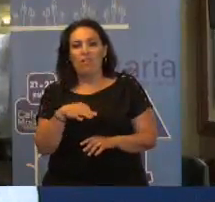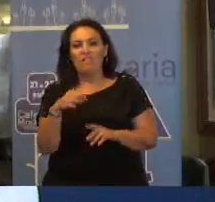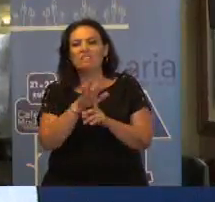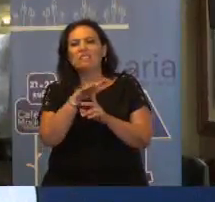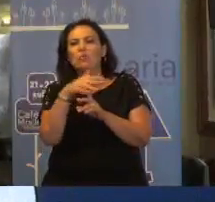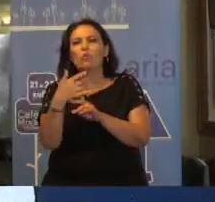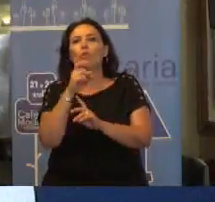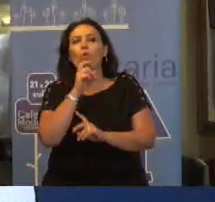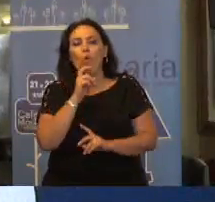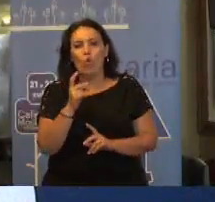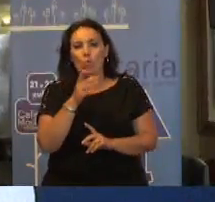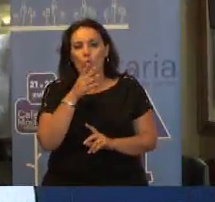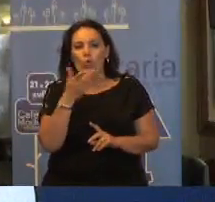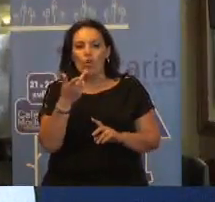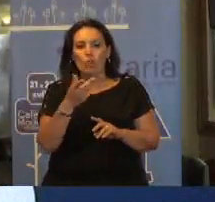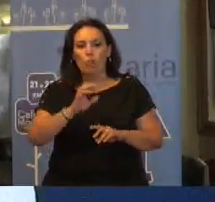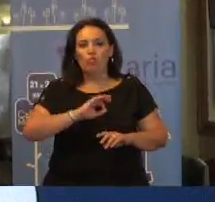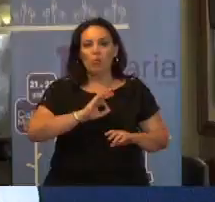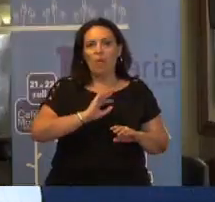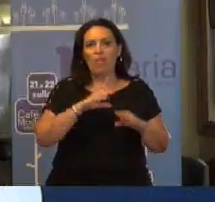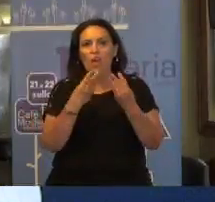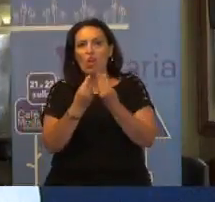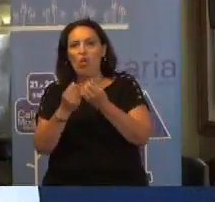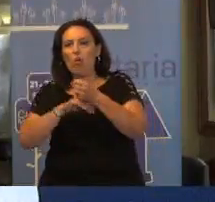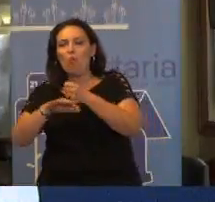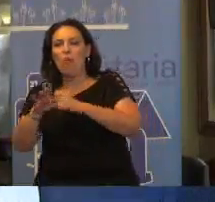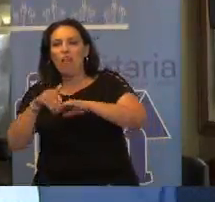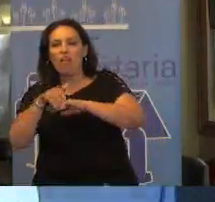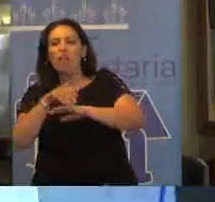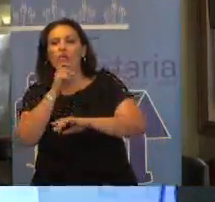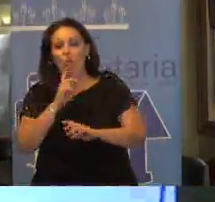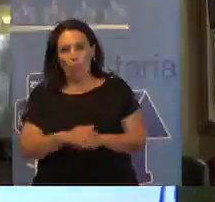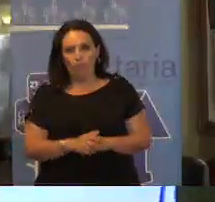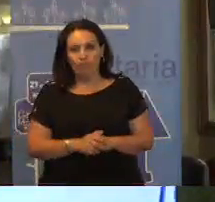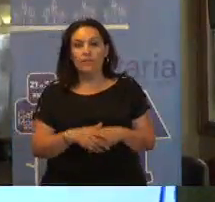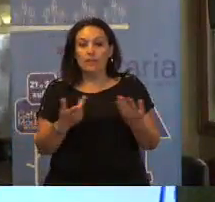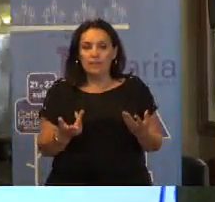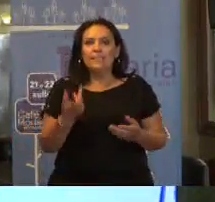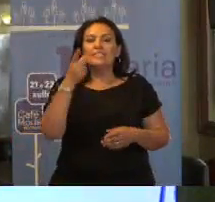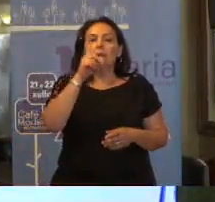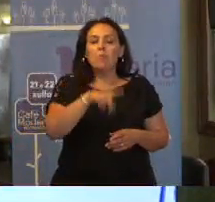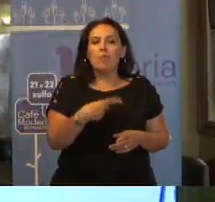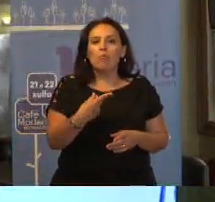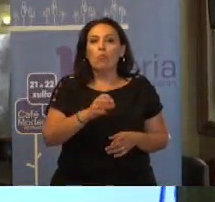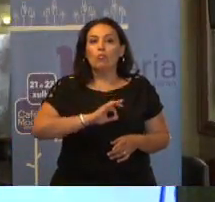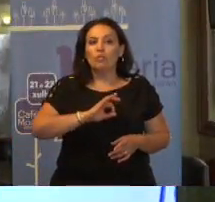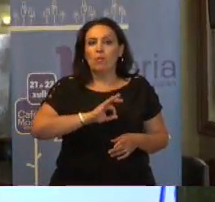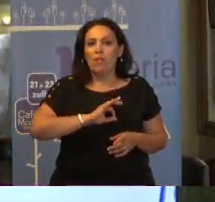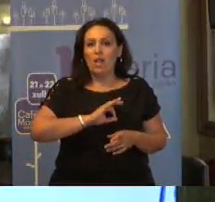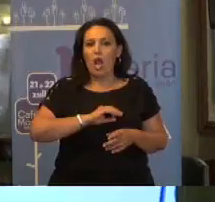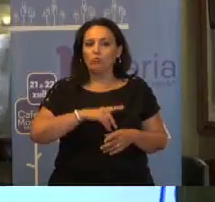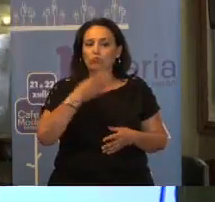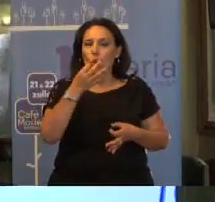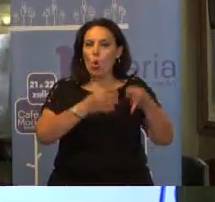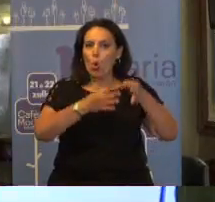relación de Pontevedra co mar e coa ría. Unha Pontevedra aberta, xusta, ben xestionada dende o público,